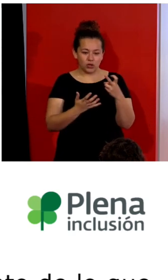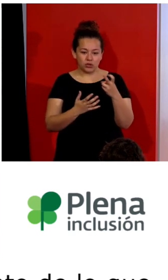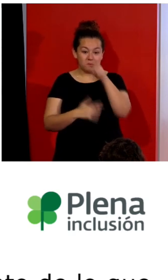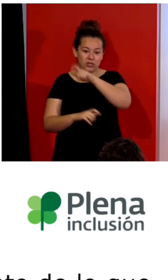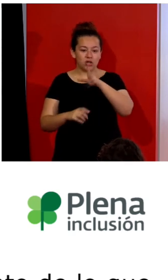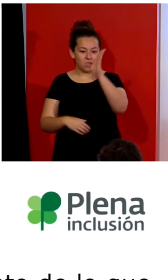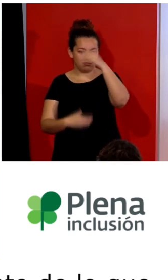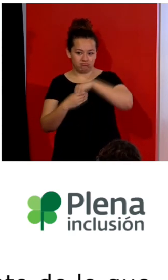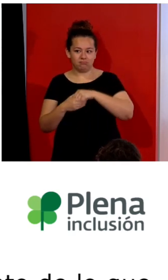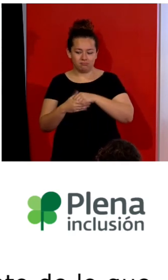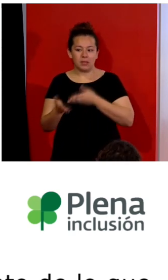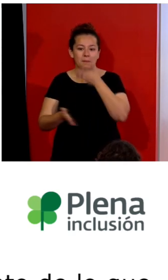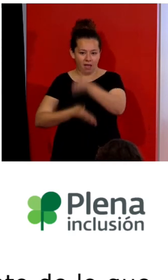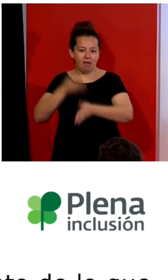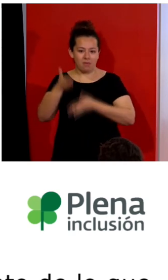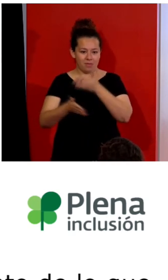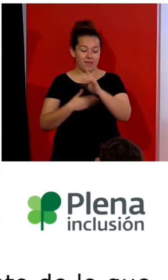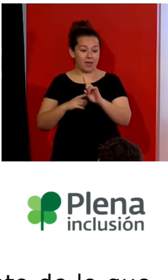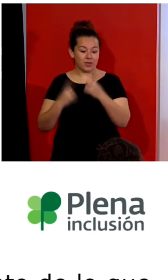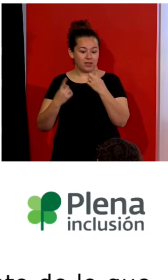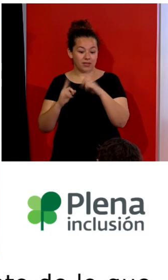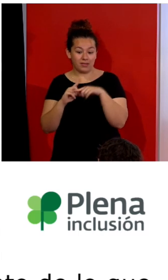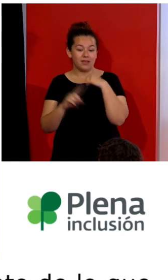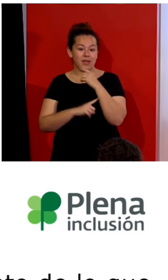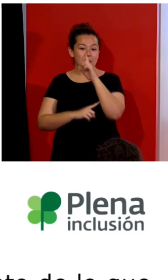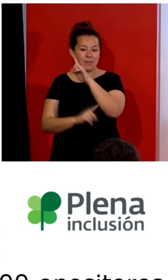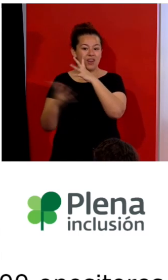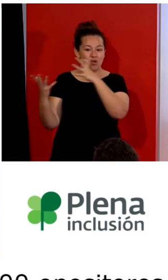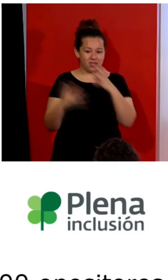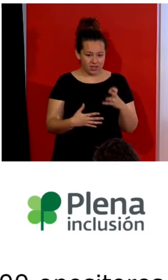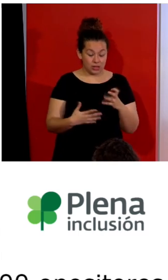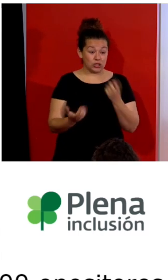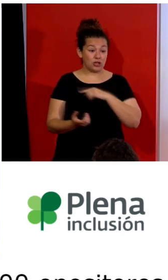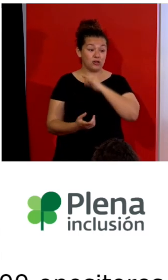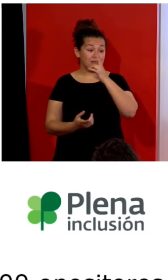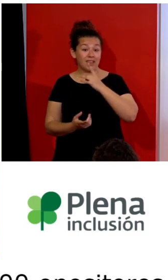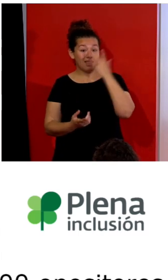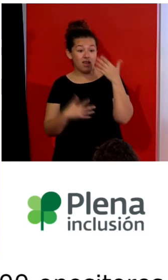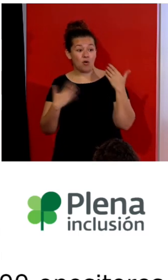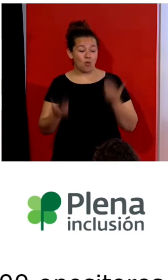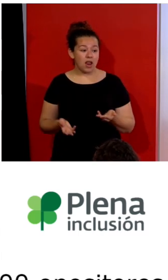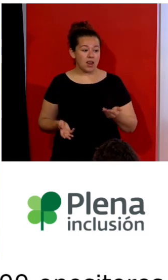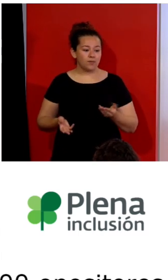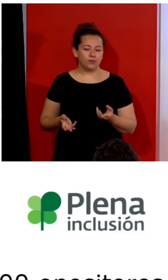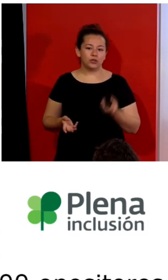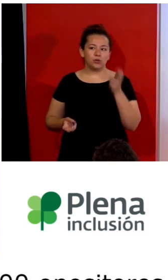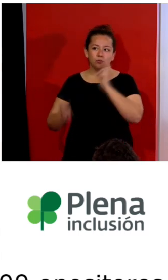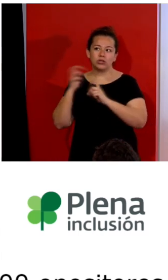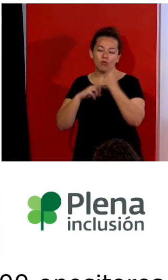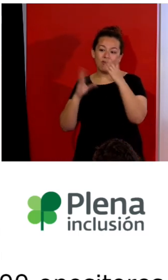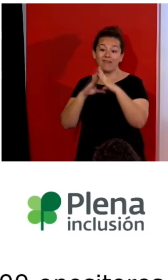presentados. Admitidos teníamos 1.900. Entonces, nuestra idea era buscar una